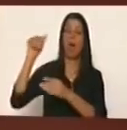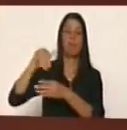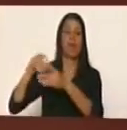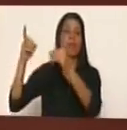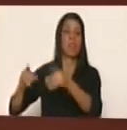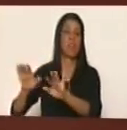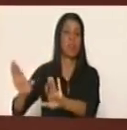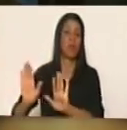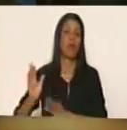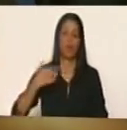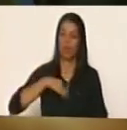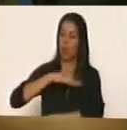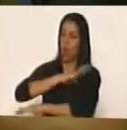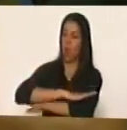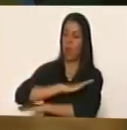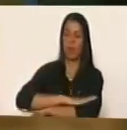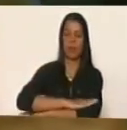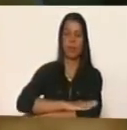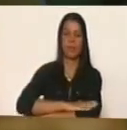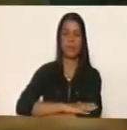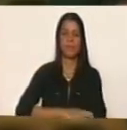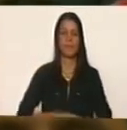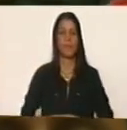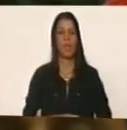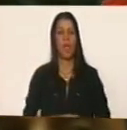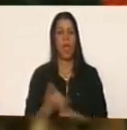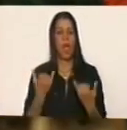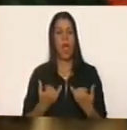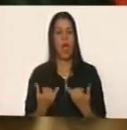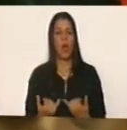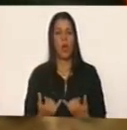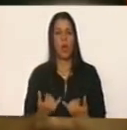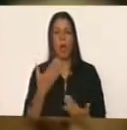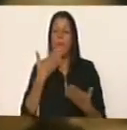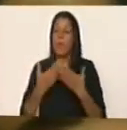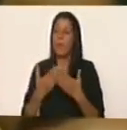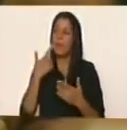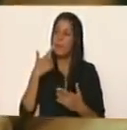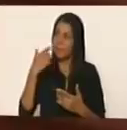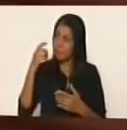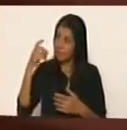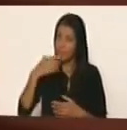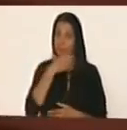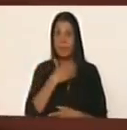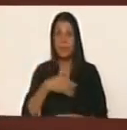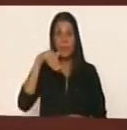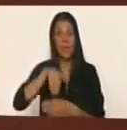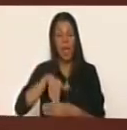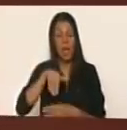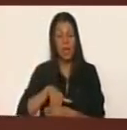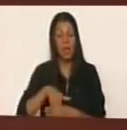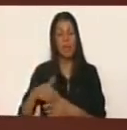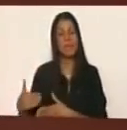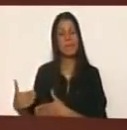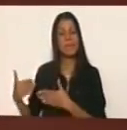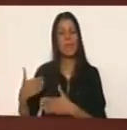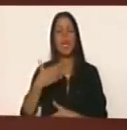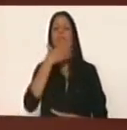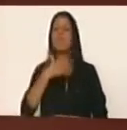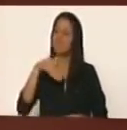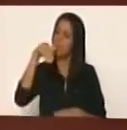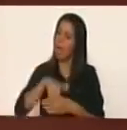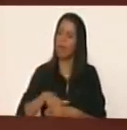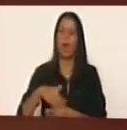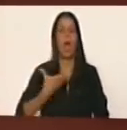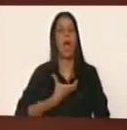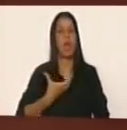avanzando. Vamos a apoyar la propuesta del camarada Meliás para que de aquí a diciembre nosotros tengamos a los mejores hombres y a las mejores mujeres al frente